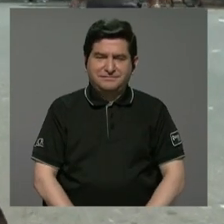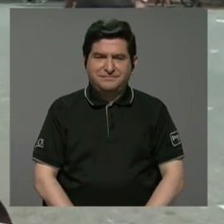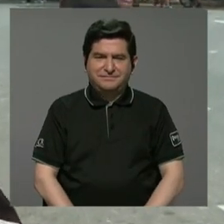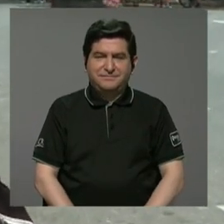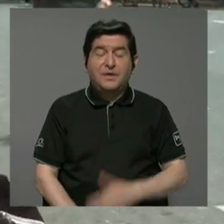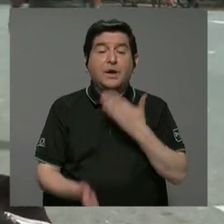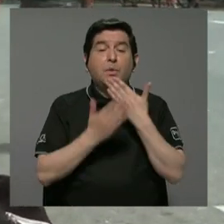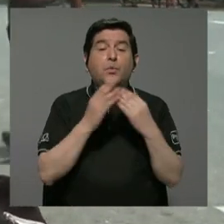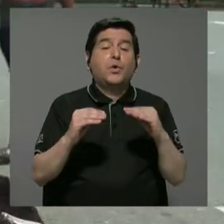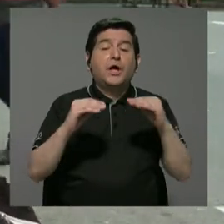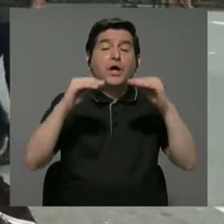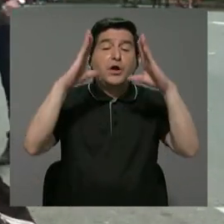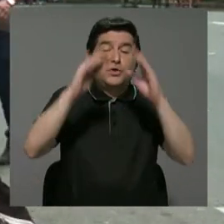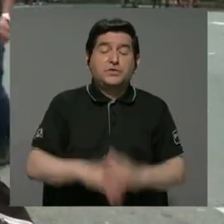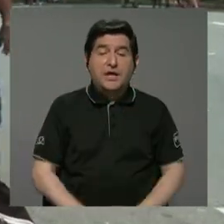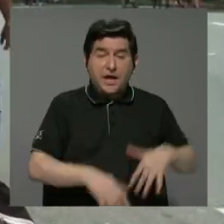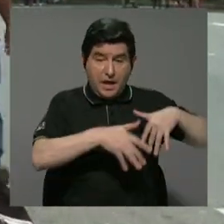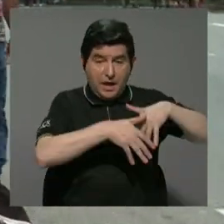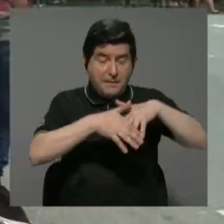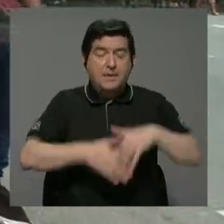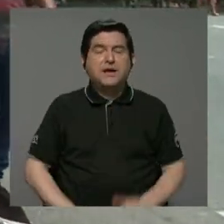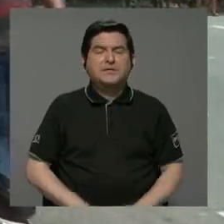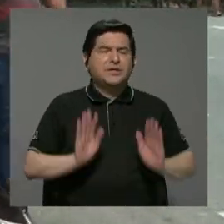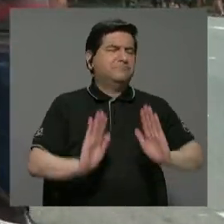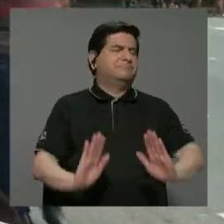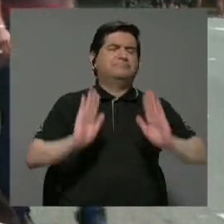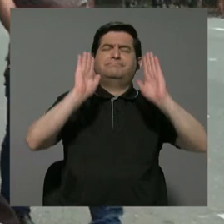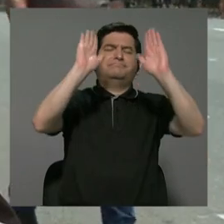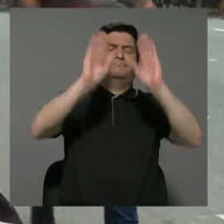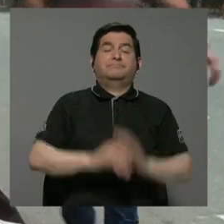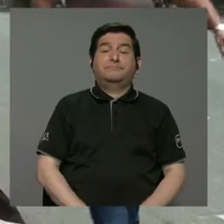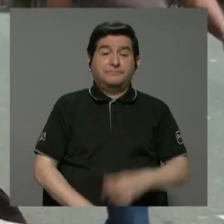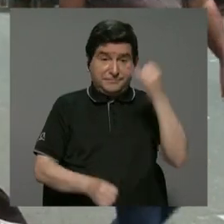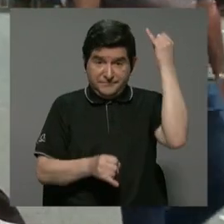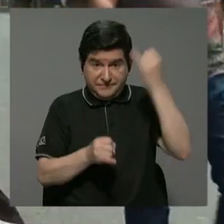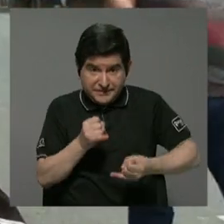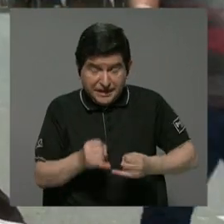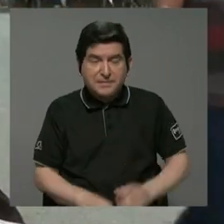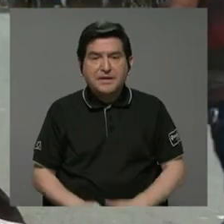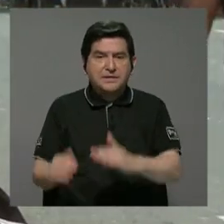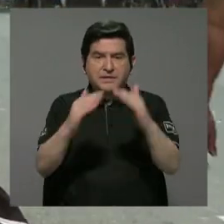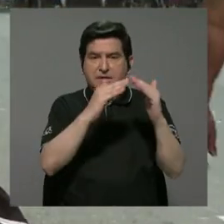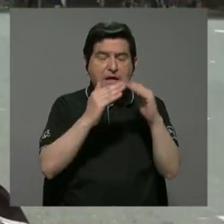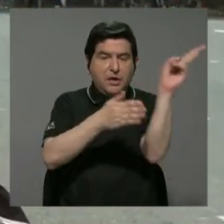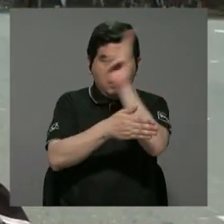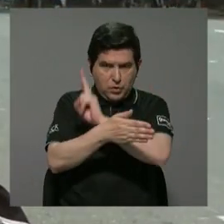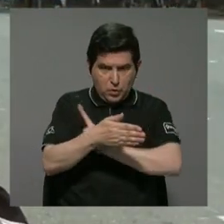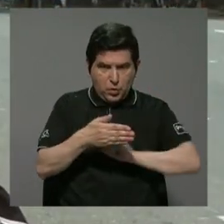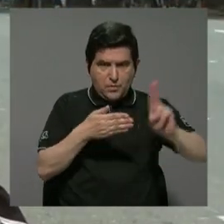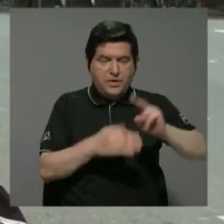Muy buenos días. Esta es una marcha gloriosa. Finalmente, las comunidades